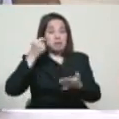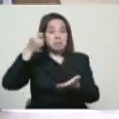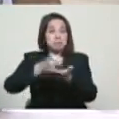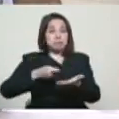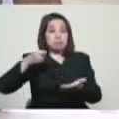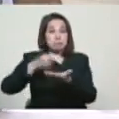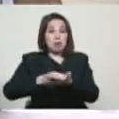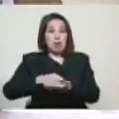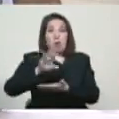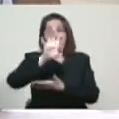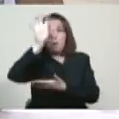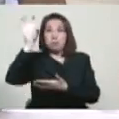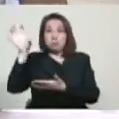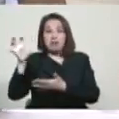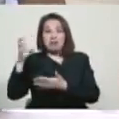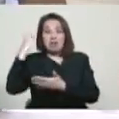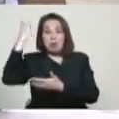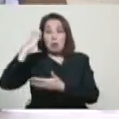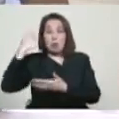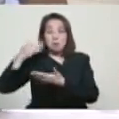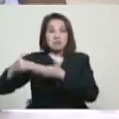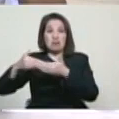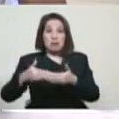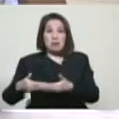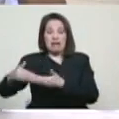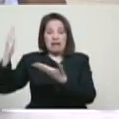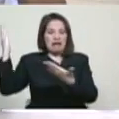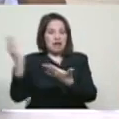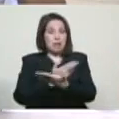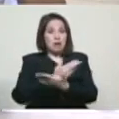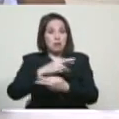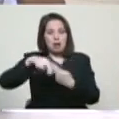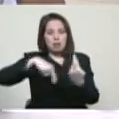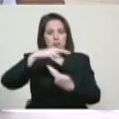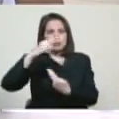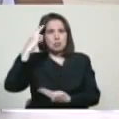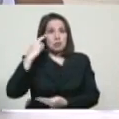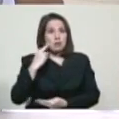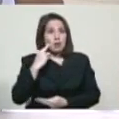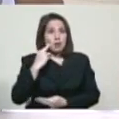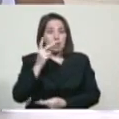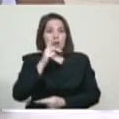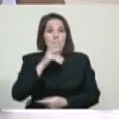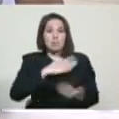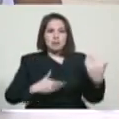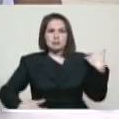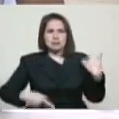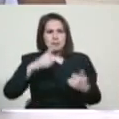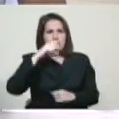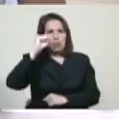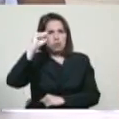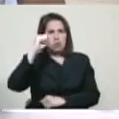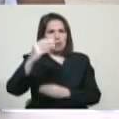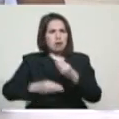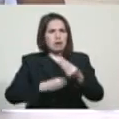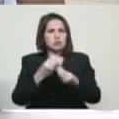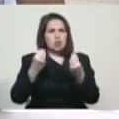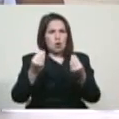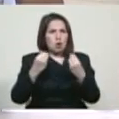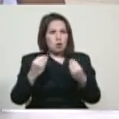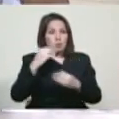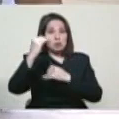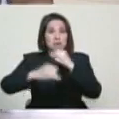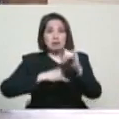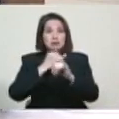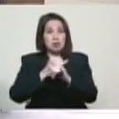grandes potencias, con el objetivo de acabar con la revolución bolivariana. El jefe de Estado también alertó a la comunidad